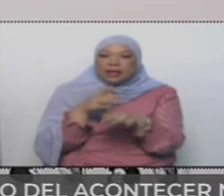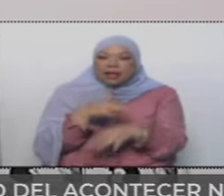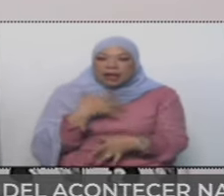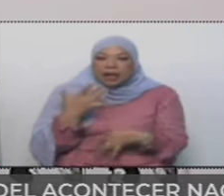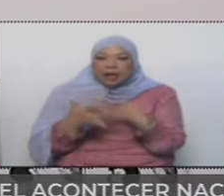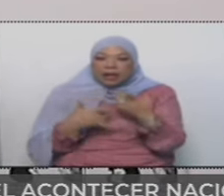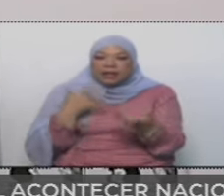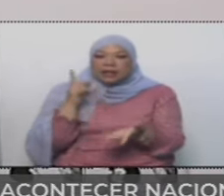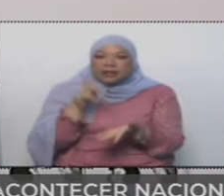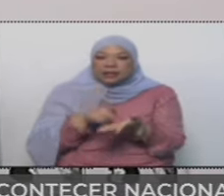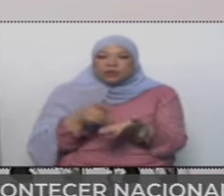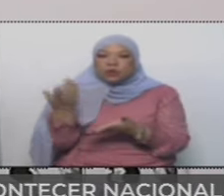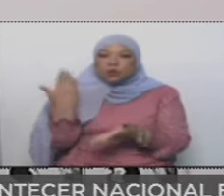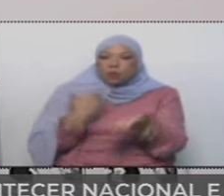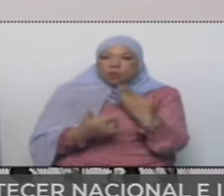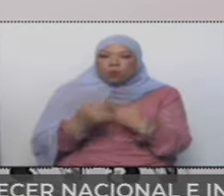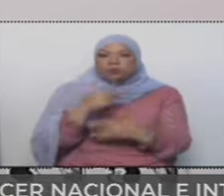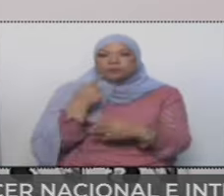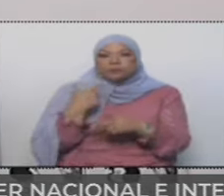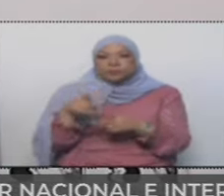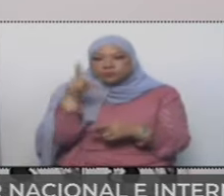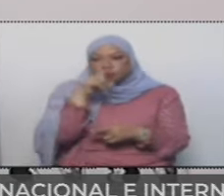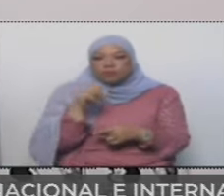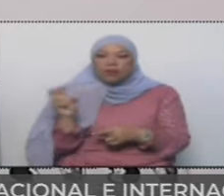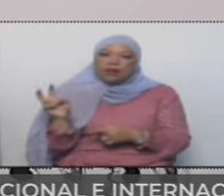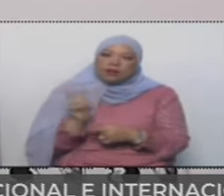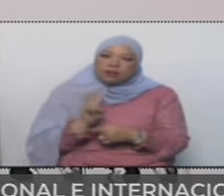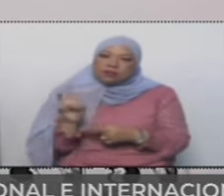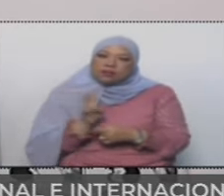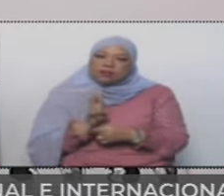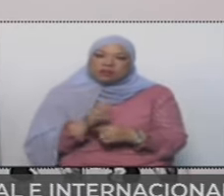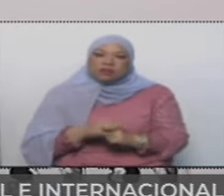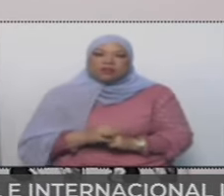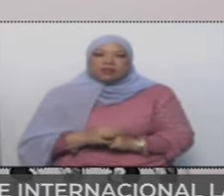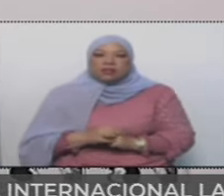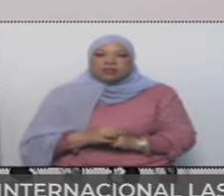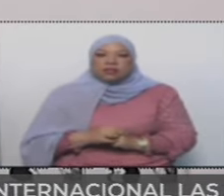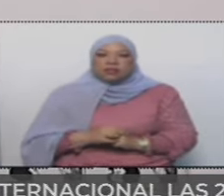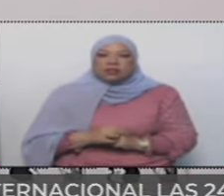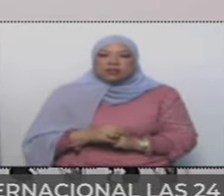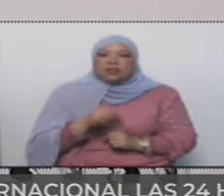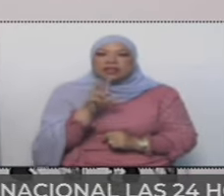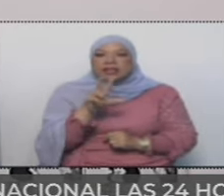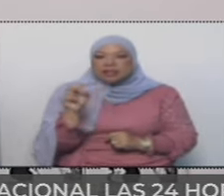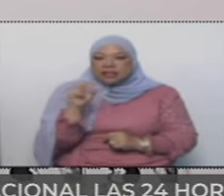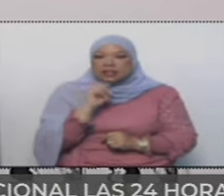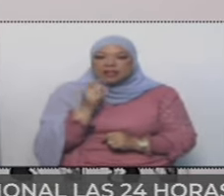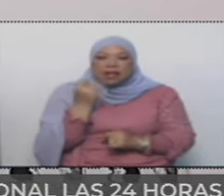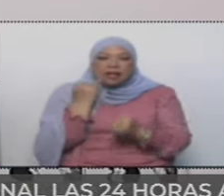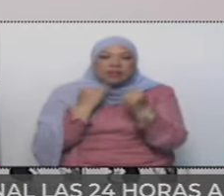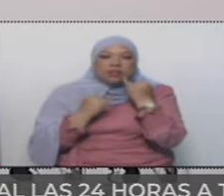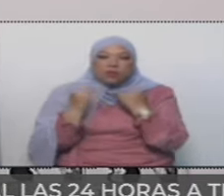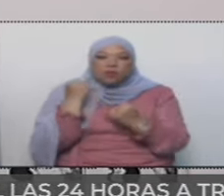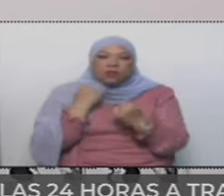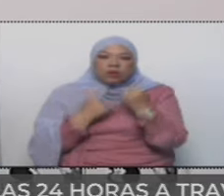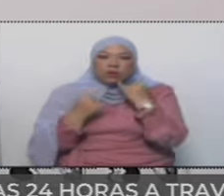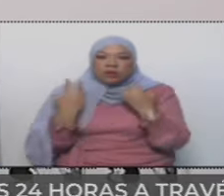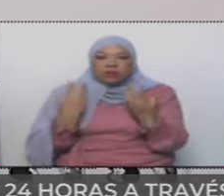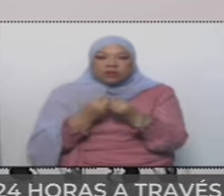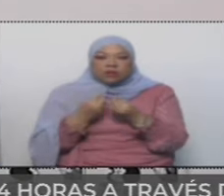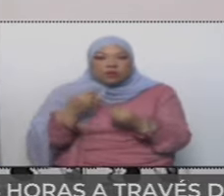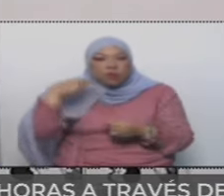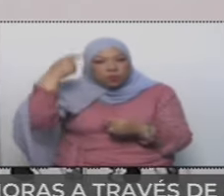ha circulado por decenas de países en más de 30 idiomas. Estaba viendo aquí, si me acompaña en la